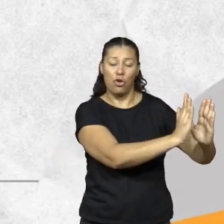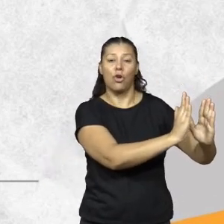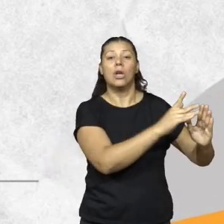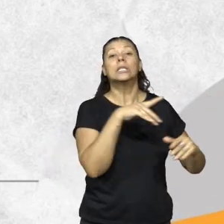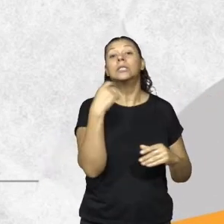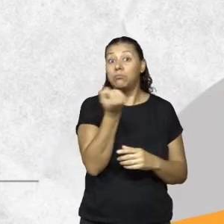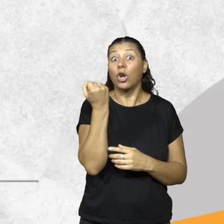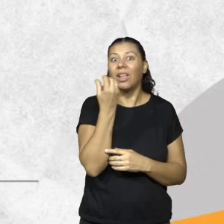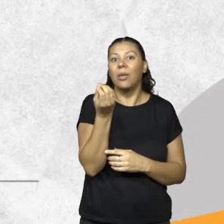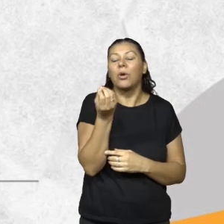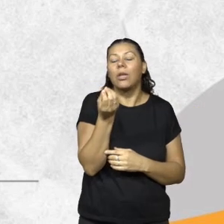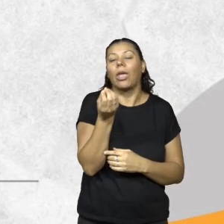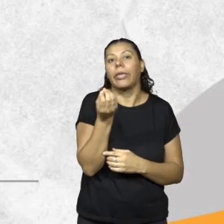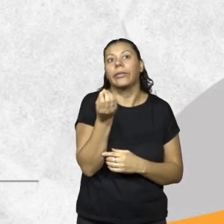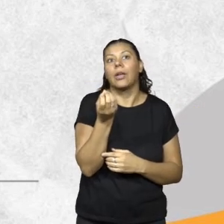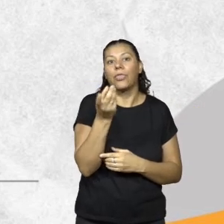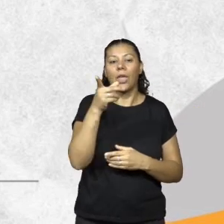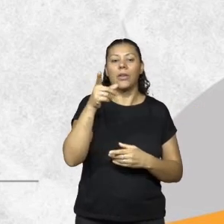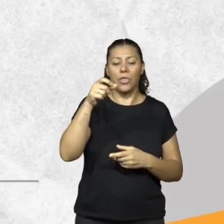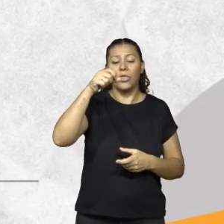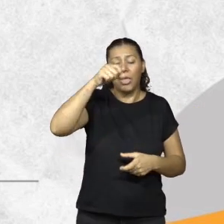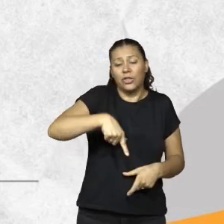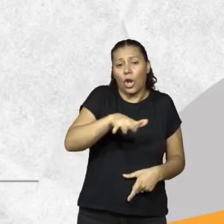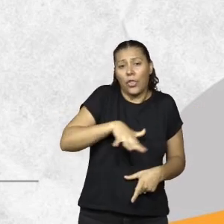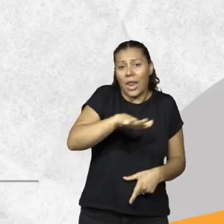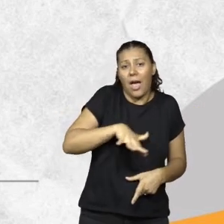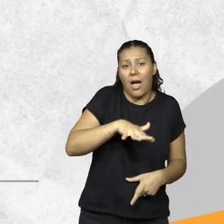ser parte de la provincia también hacemos soberanía.